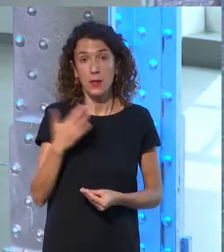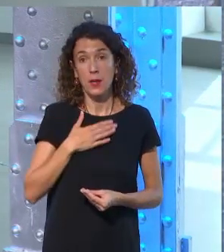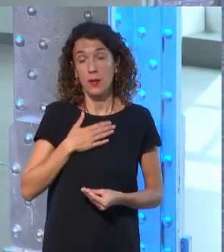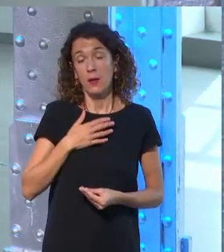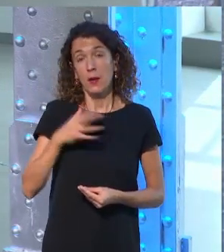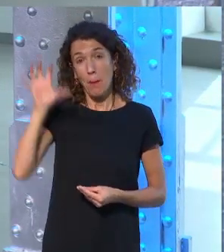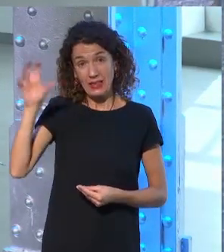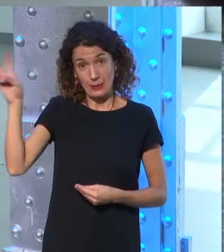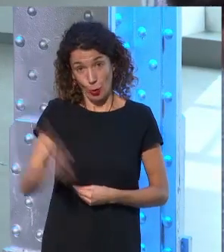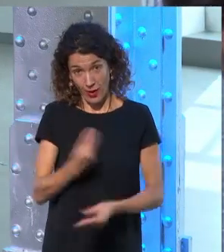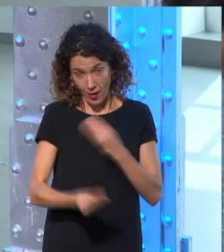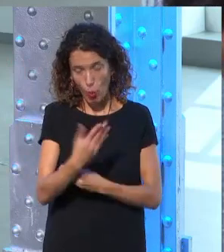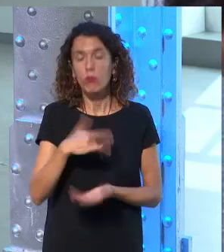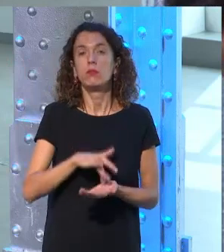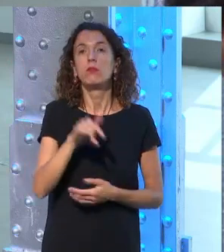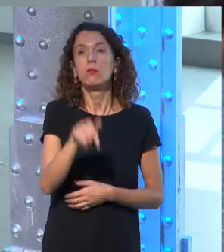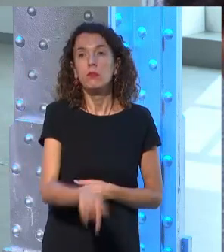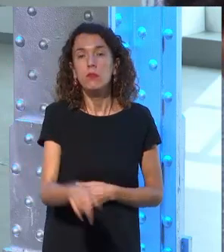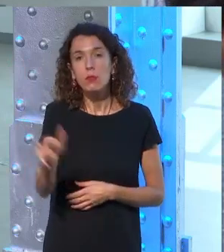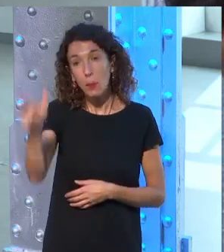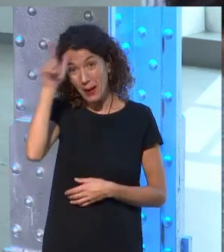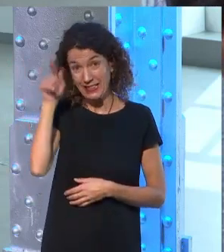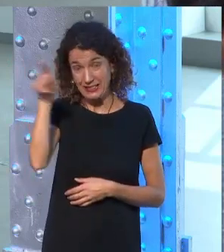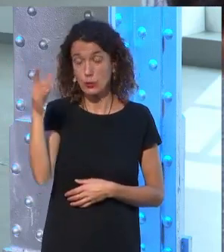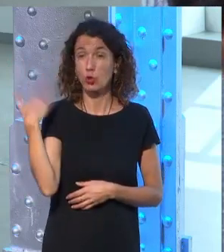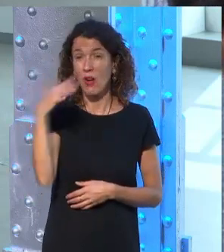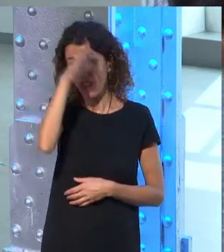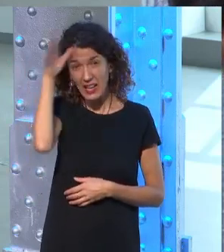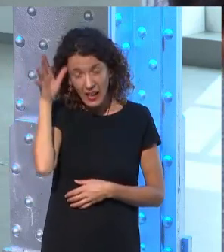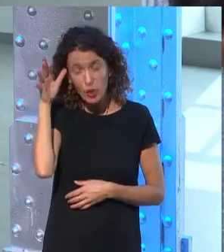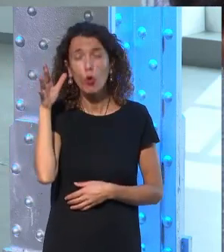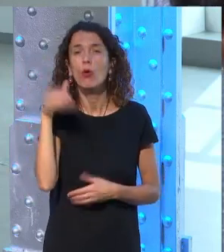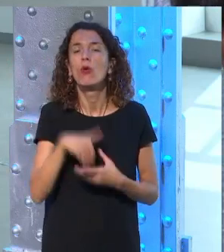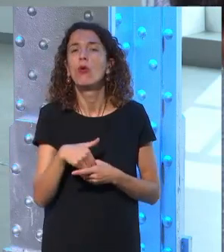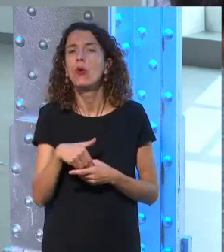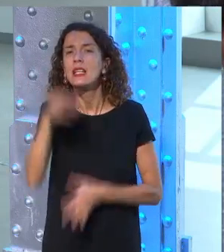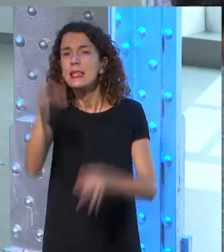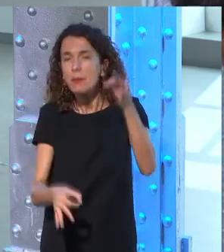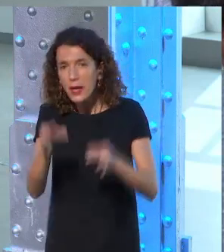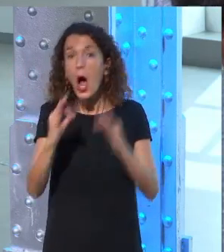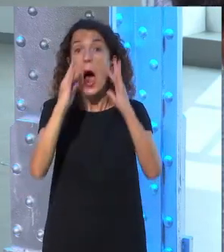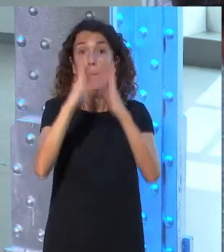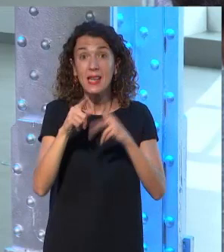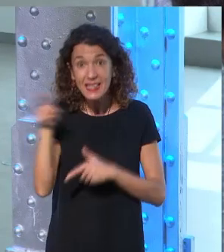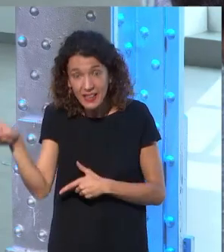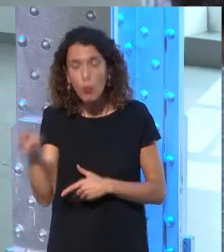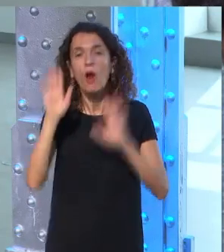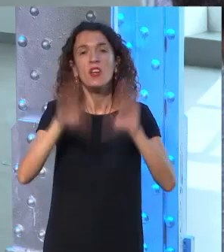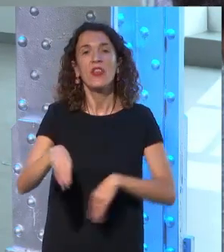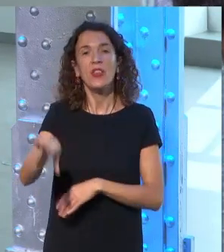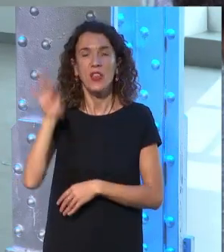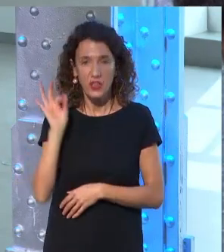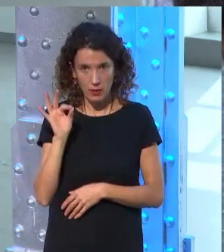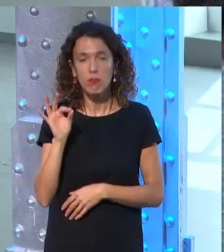de origen, donde en Stuttgart, en este verano, el Tribunal Administrativo ha decidido